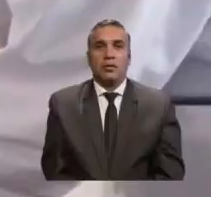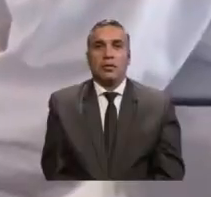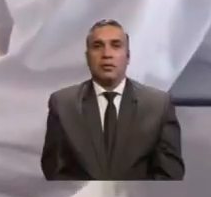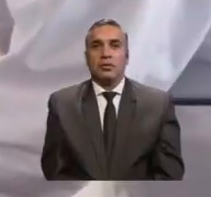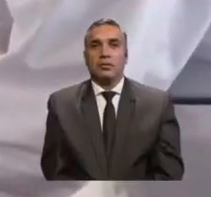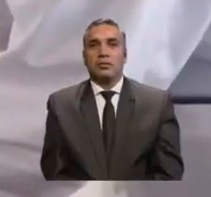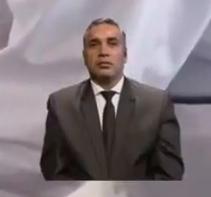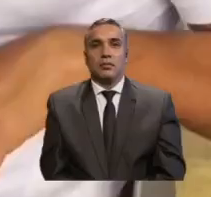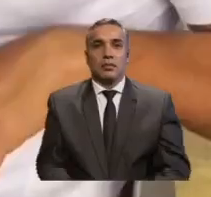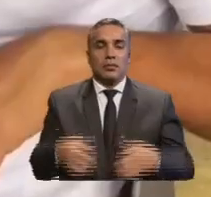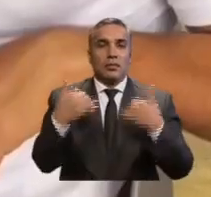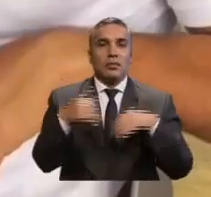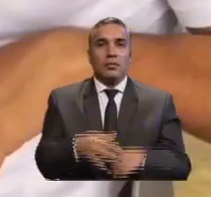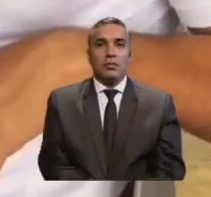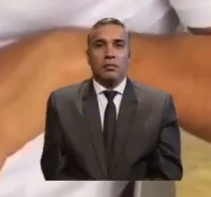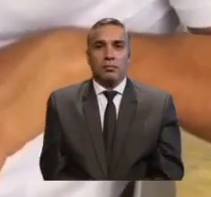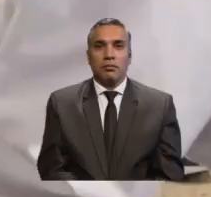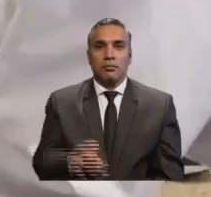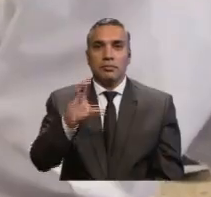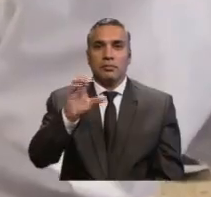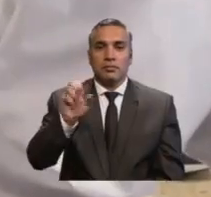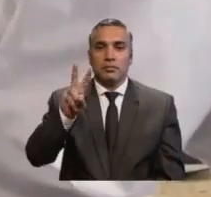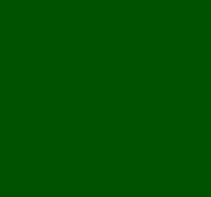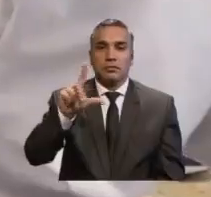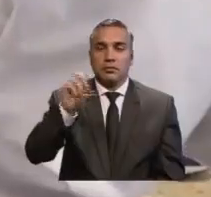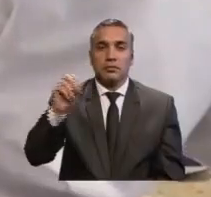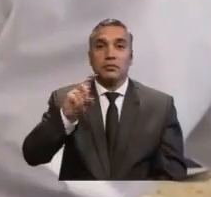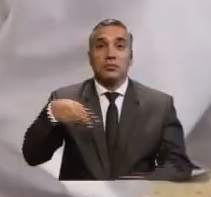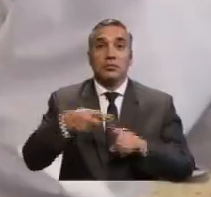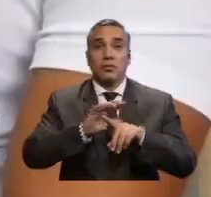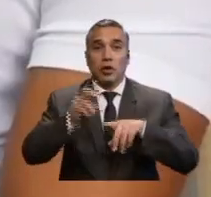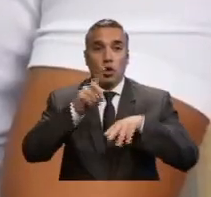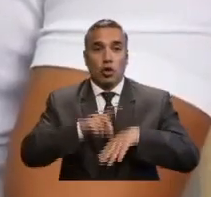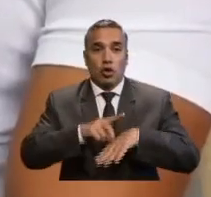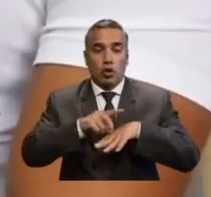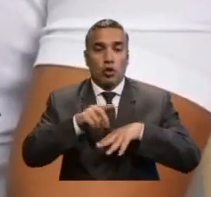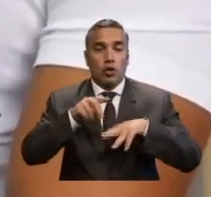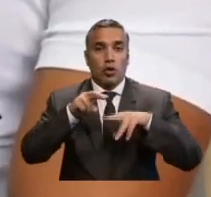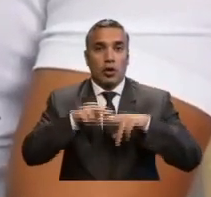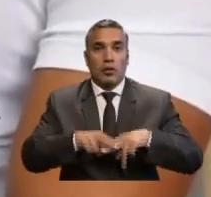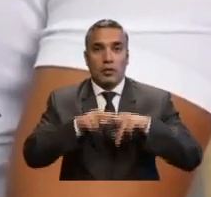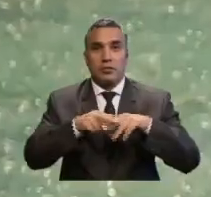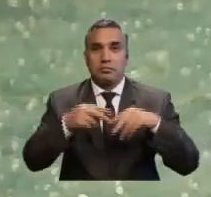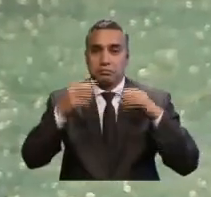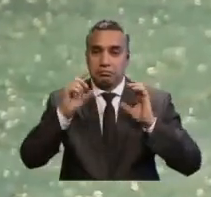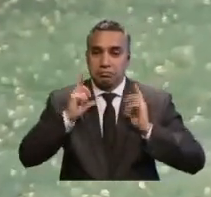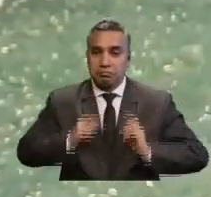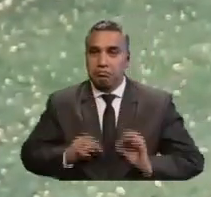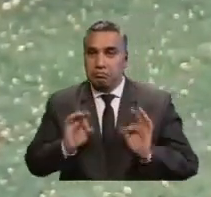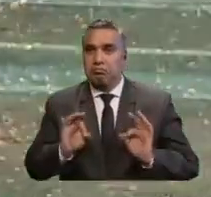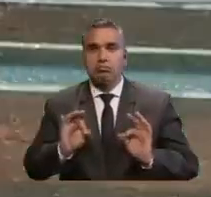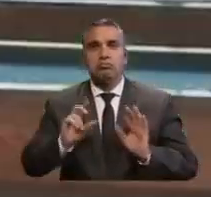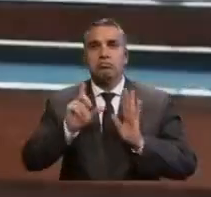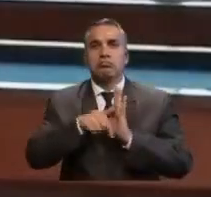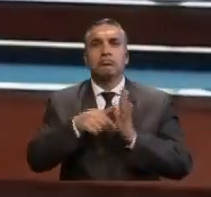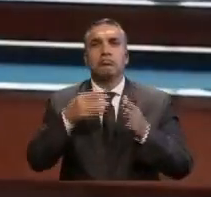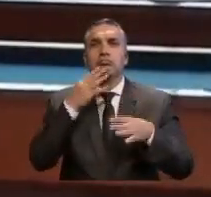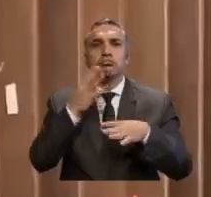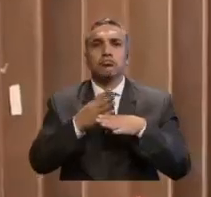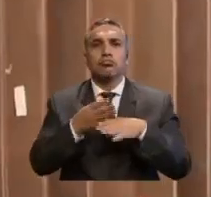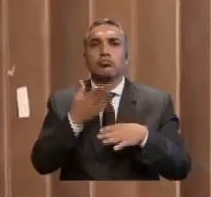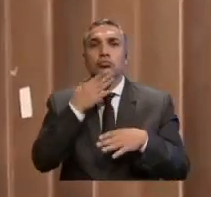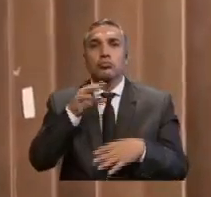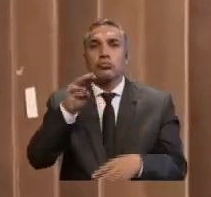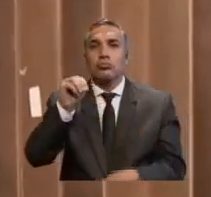El jugador del equipo millonario José Francisco Ceballos, luego de realizarse los chequeos médicos en Samanes, habló un poco de lo que fue la incorporación